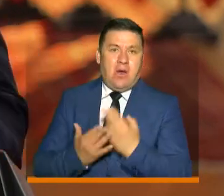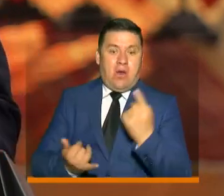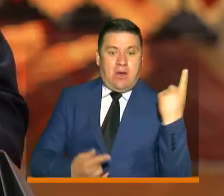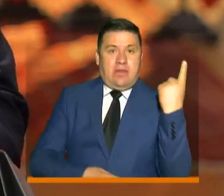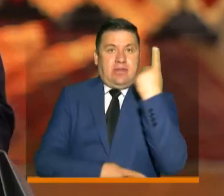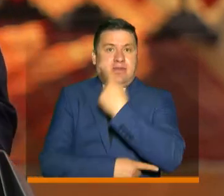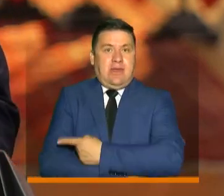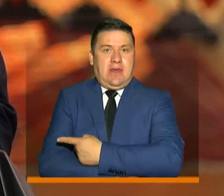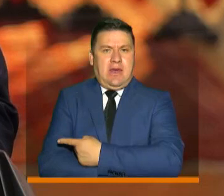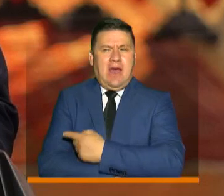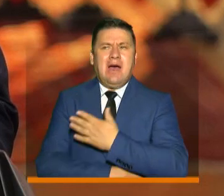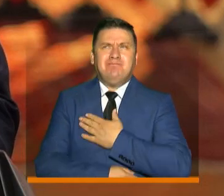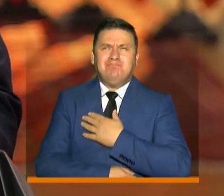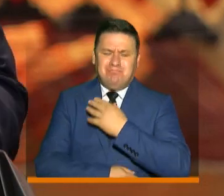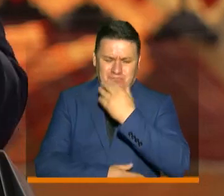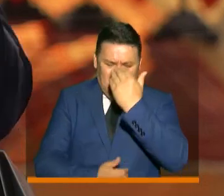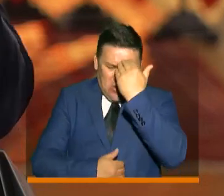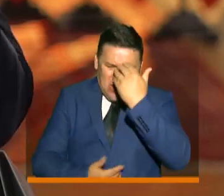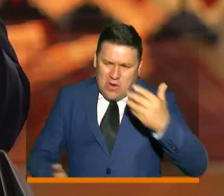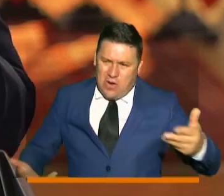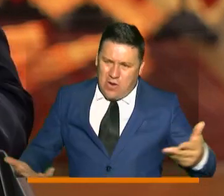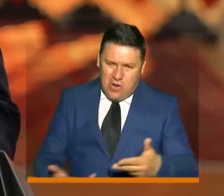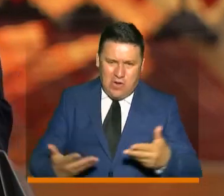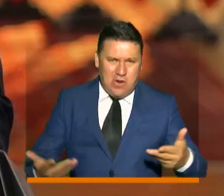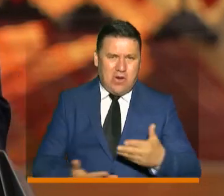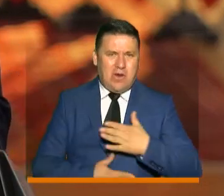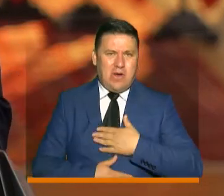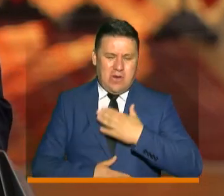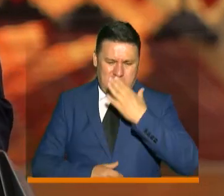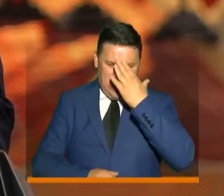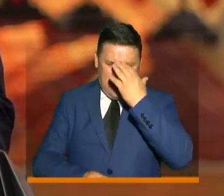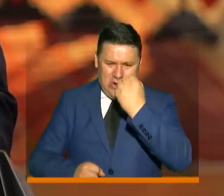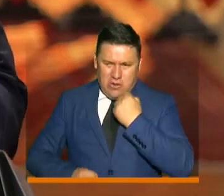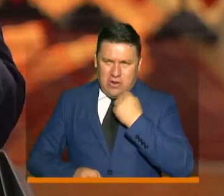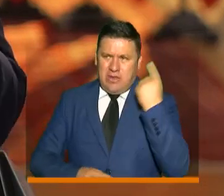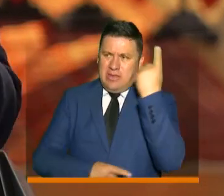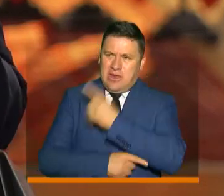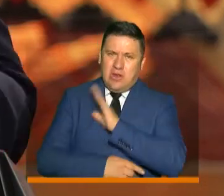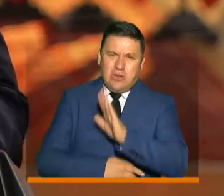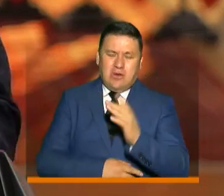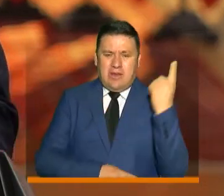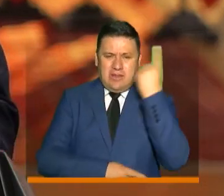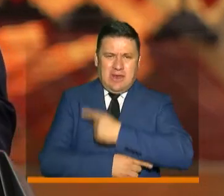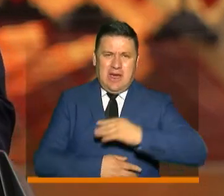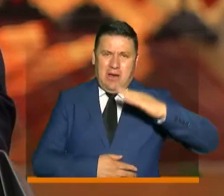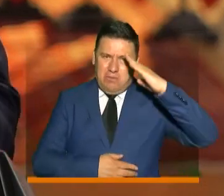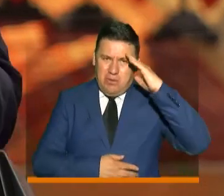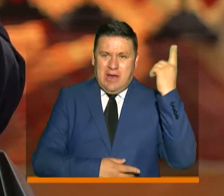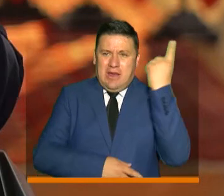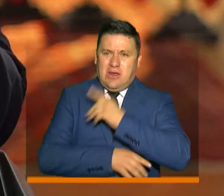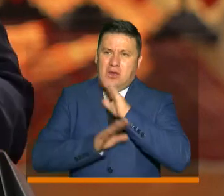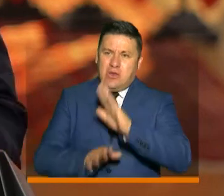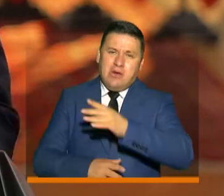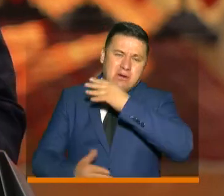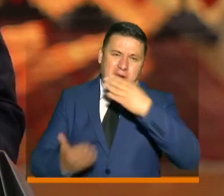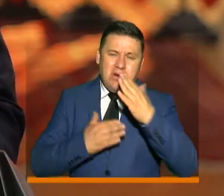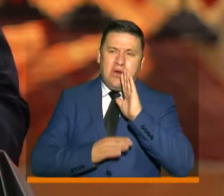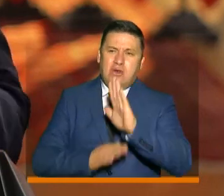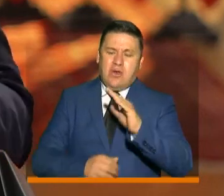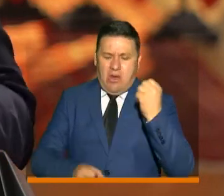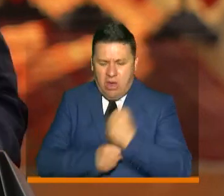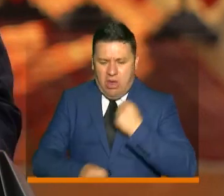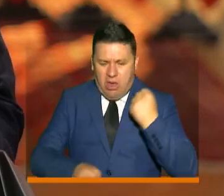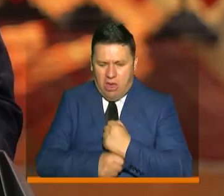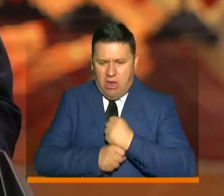sea el día de nuestra solidaridad que este sea el día a nuestros soldados y policías el día de nuestros campesinos de nuestros trabajadores